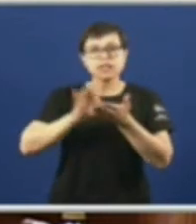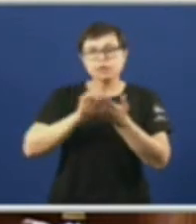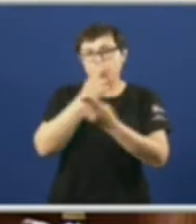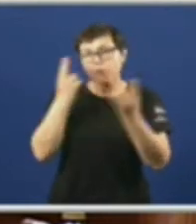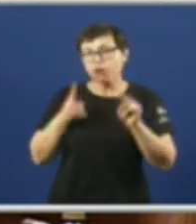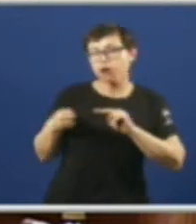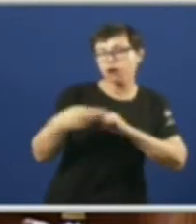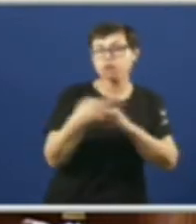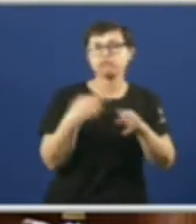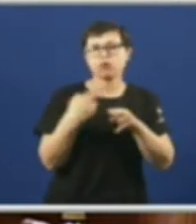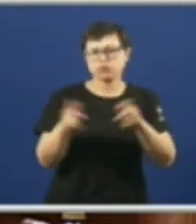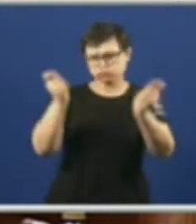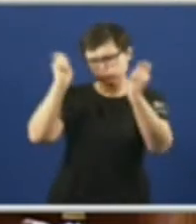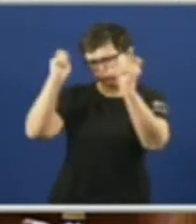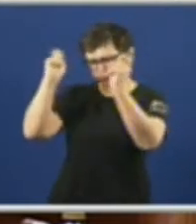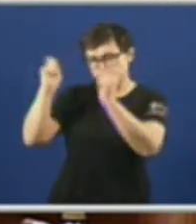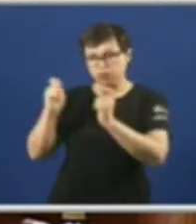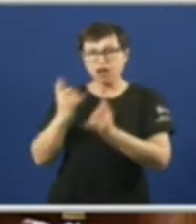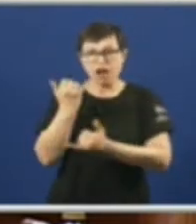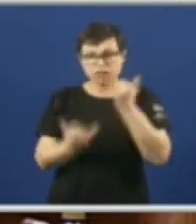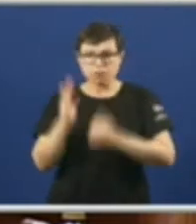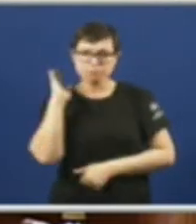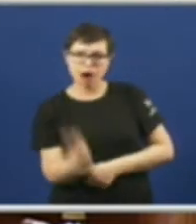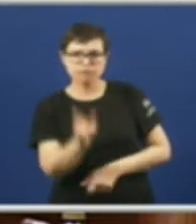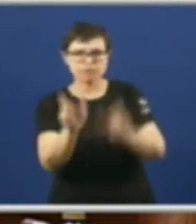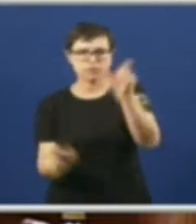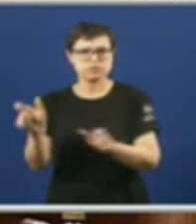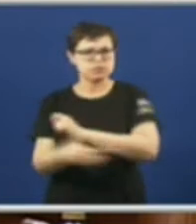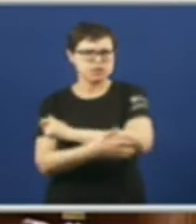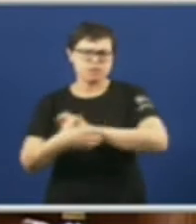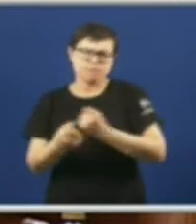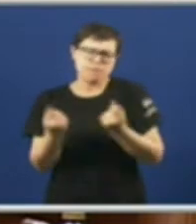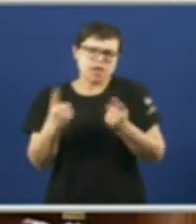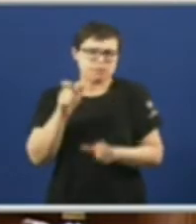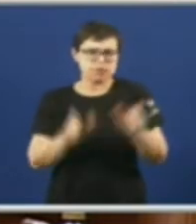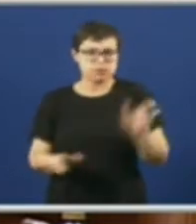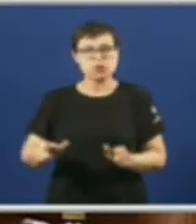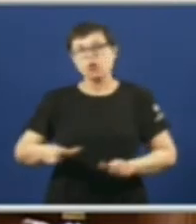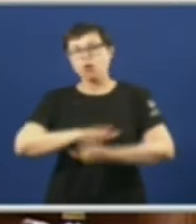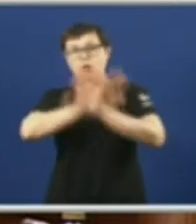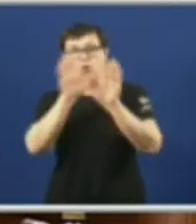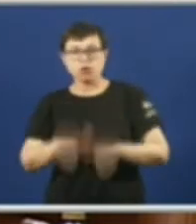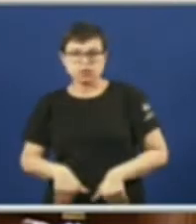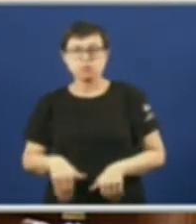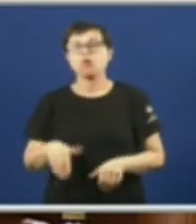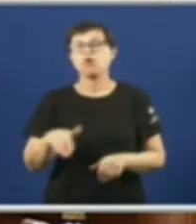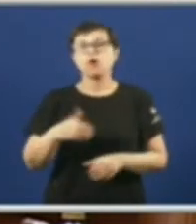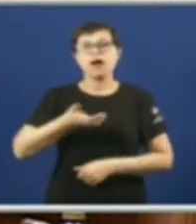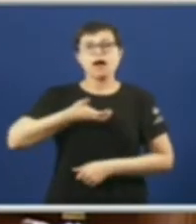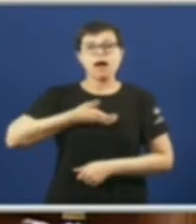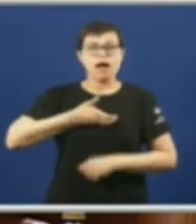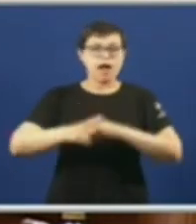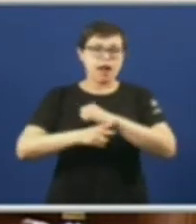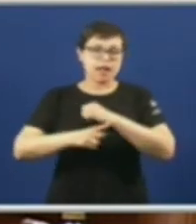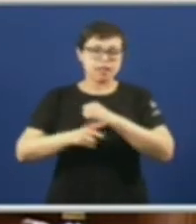e que condenan a precariedade a miles de persoas. E o último, pois xa é ese hit da alcaldesa de Mos que ahora nos di que